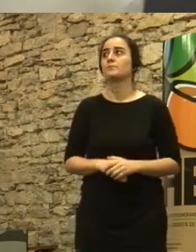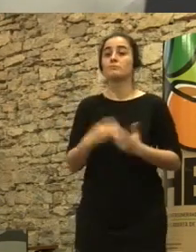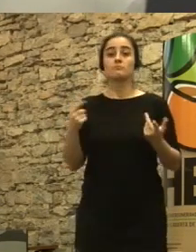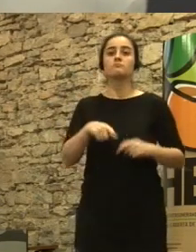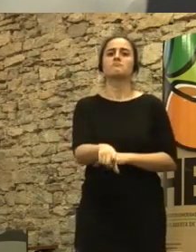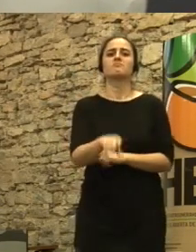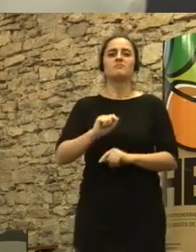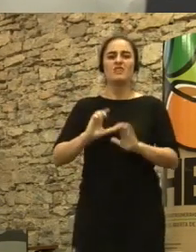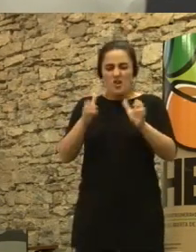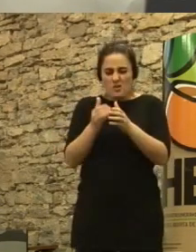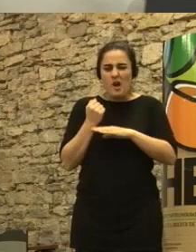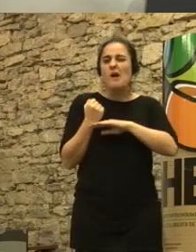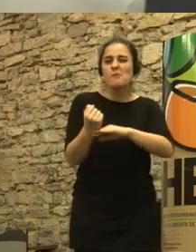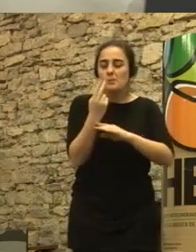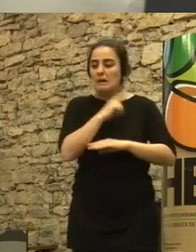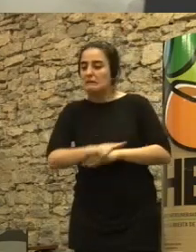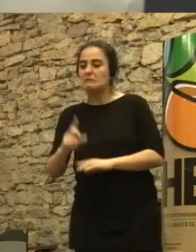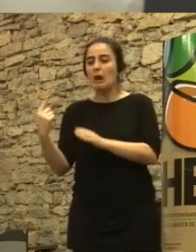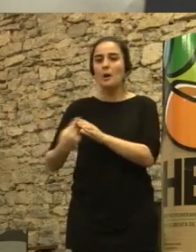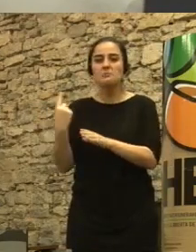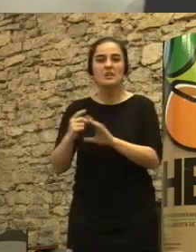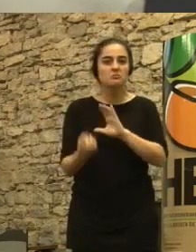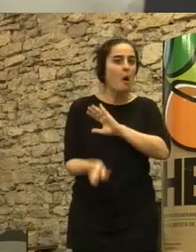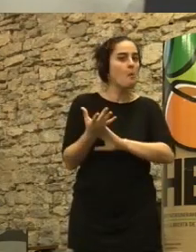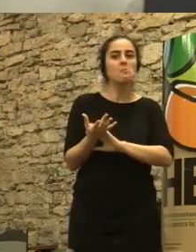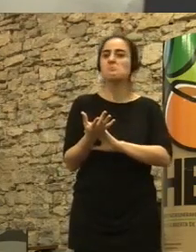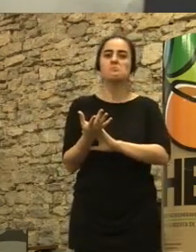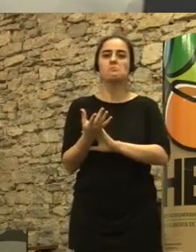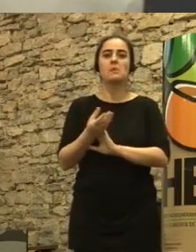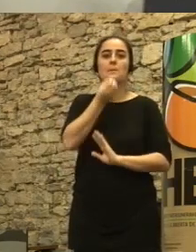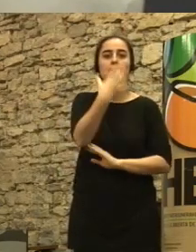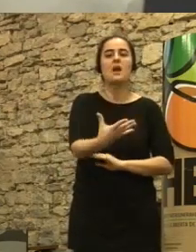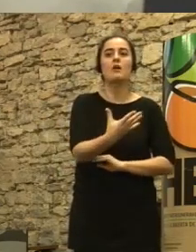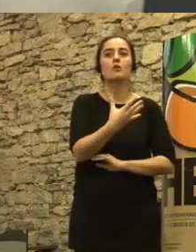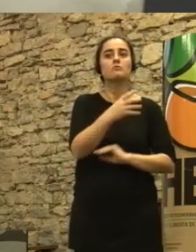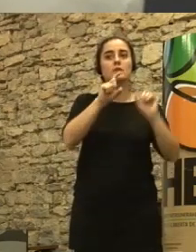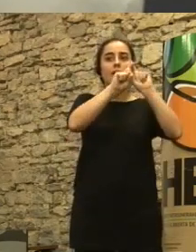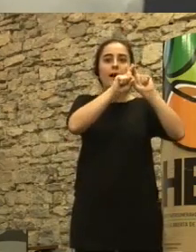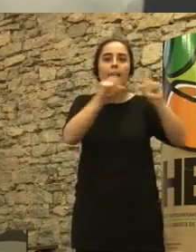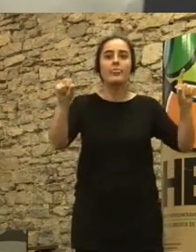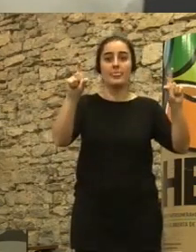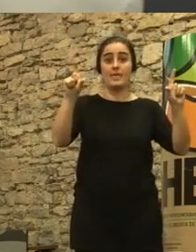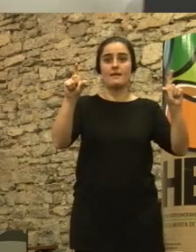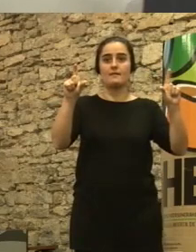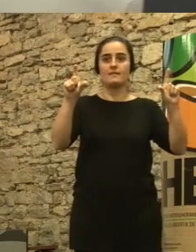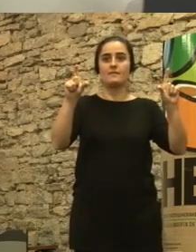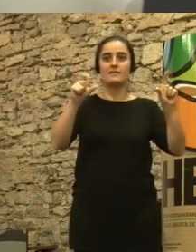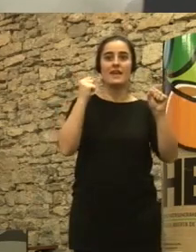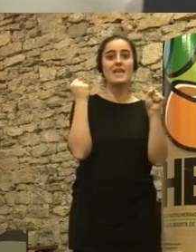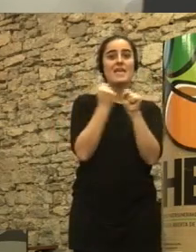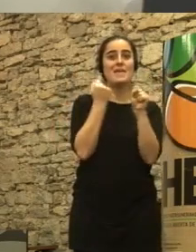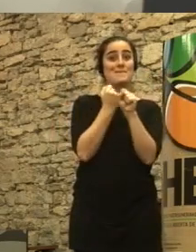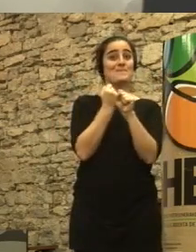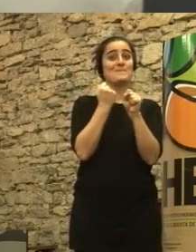que en lugar de hacer un grupo de apoyo para niños con autismo, era mejor crear una agencia de colocación de empleo